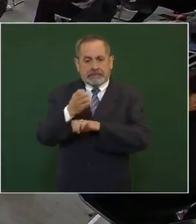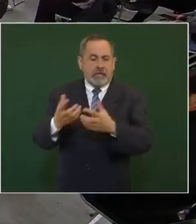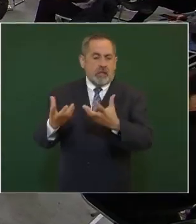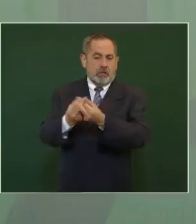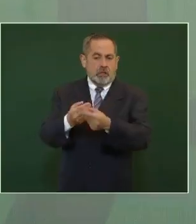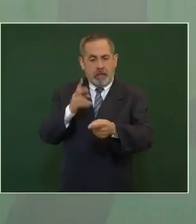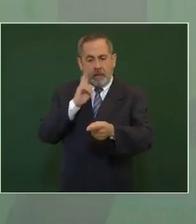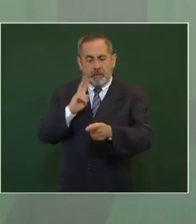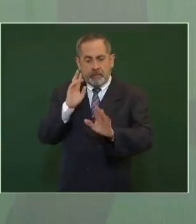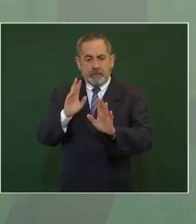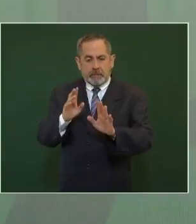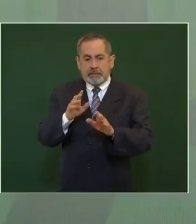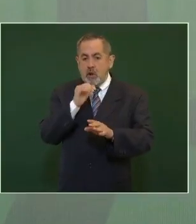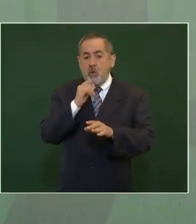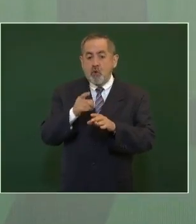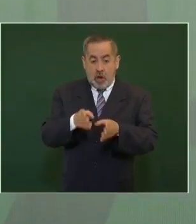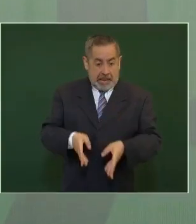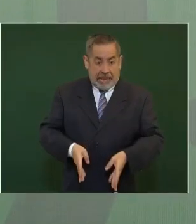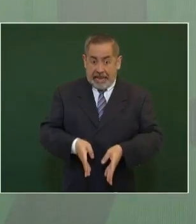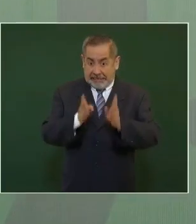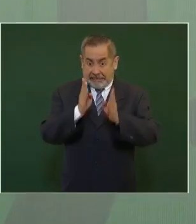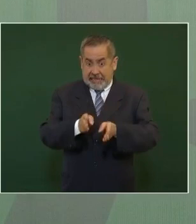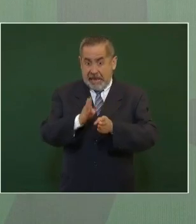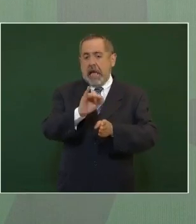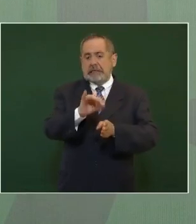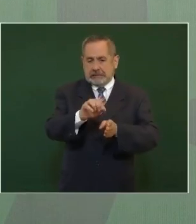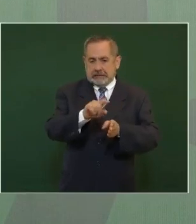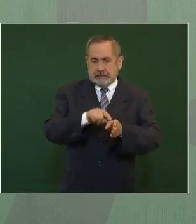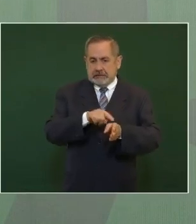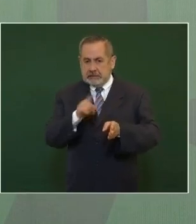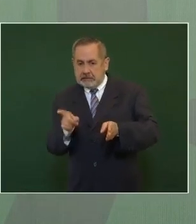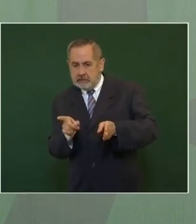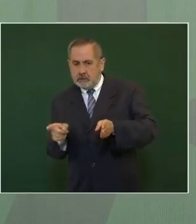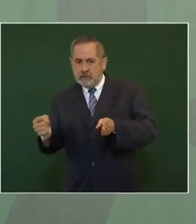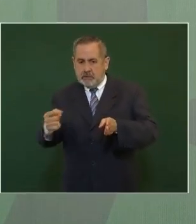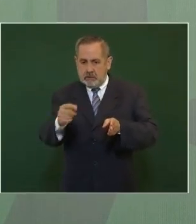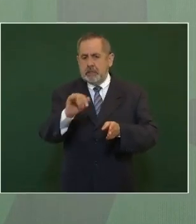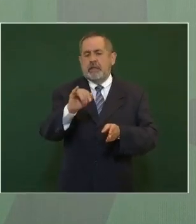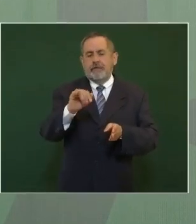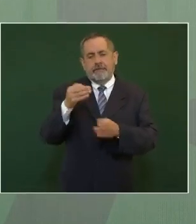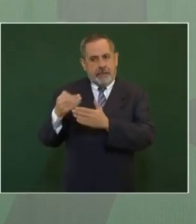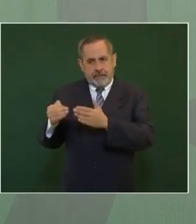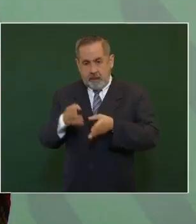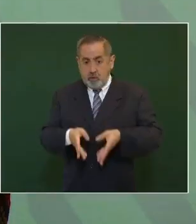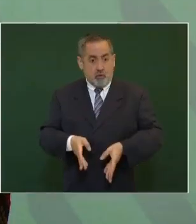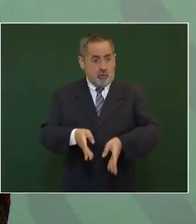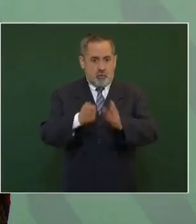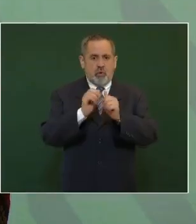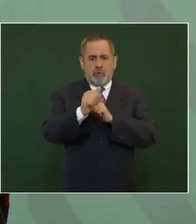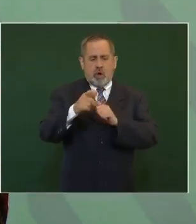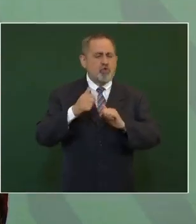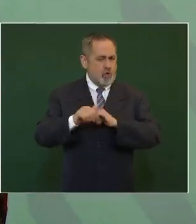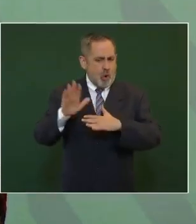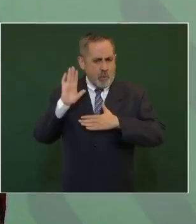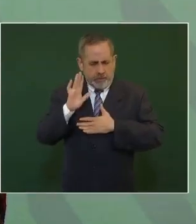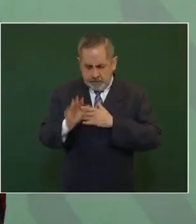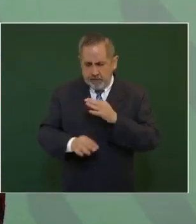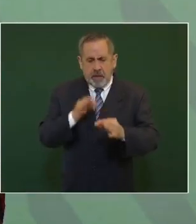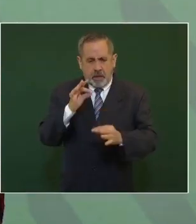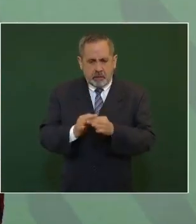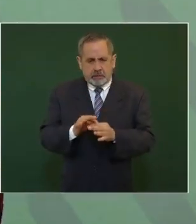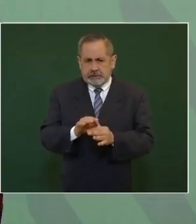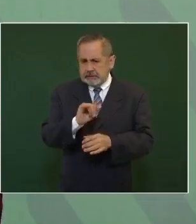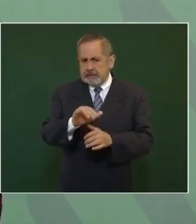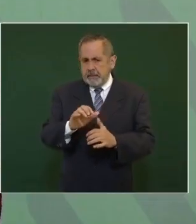pues sería nada más el libramiento, pero la carretera va a llegar a Tamazunchale. Ese es mi compromiso y la